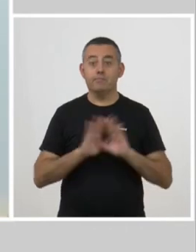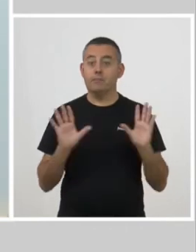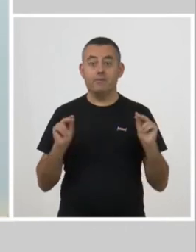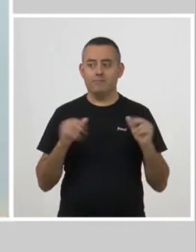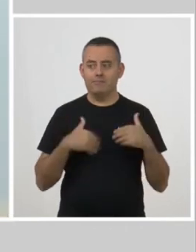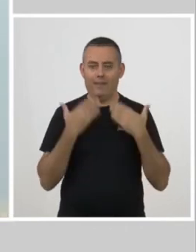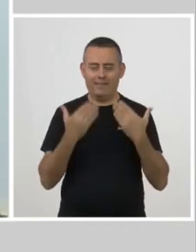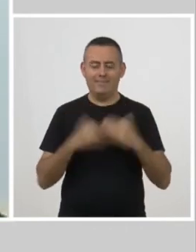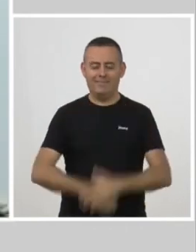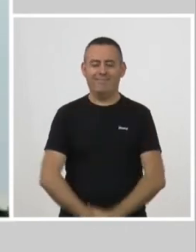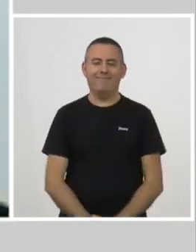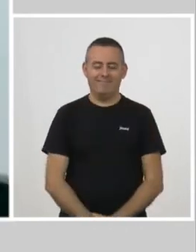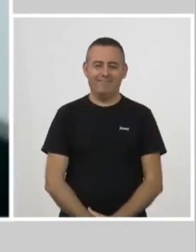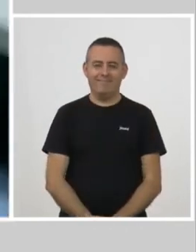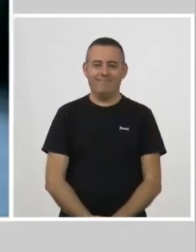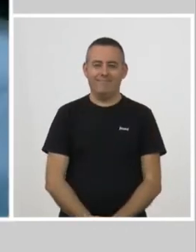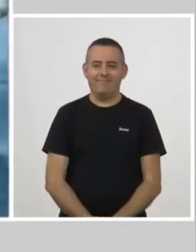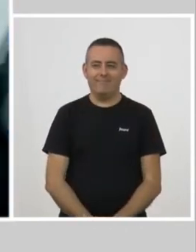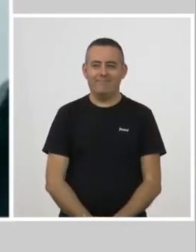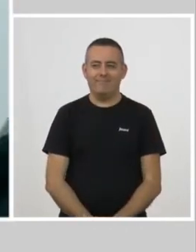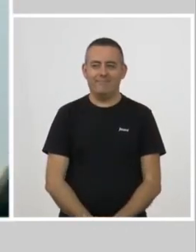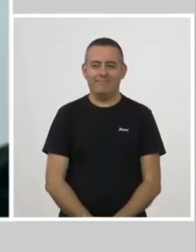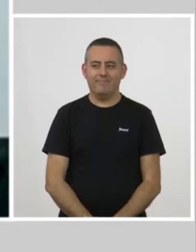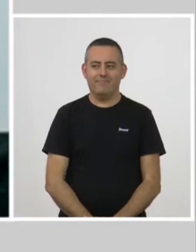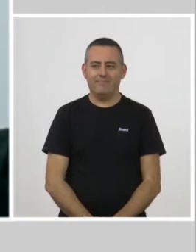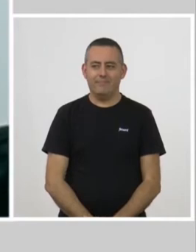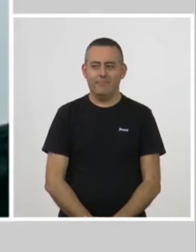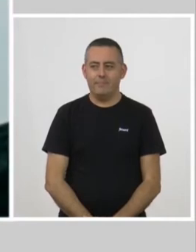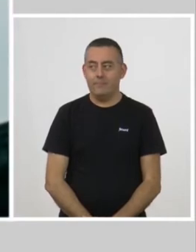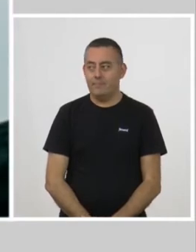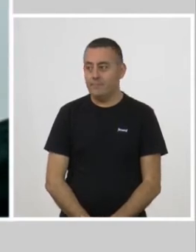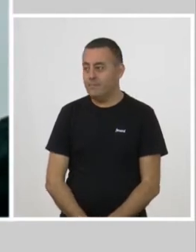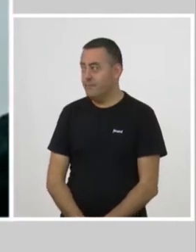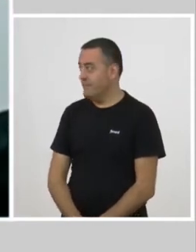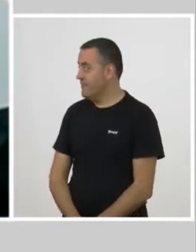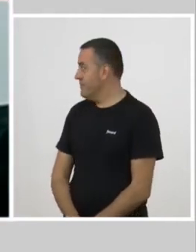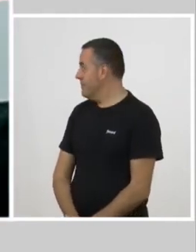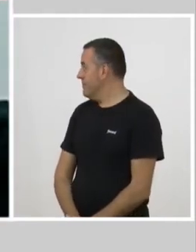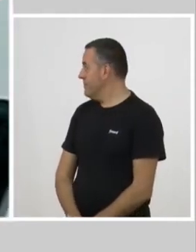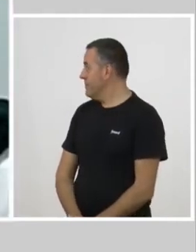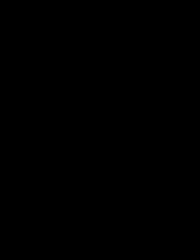de la celebración de las primarias que la coalición ha acordado que sean el 11 de febrero